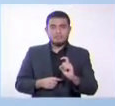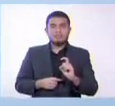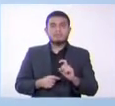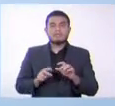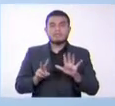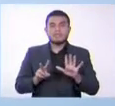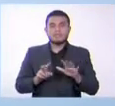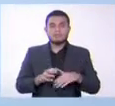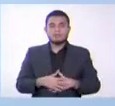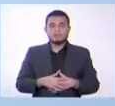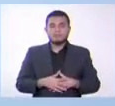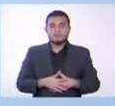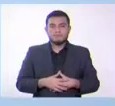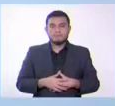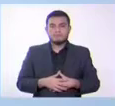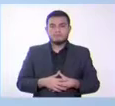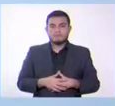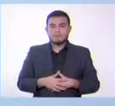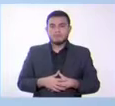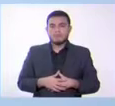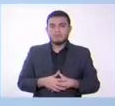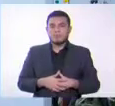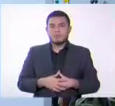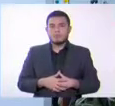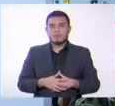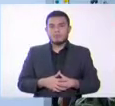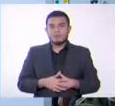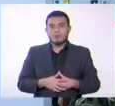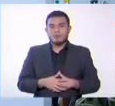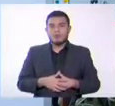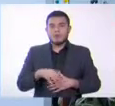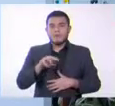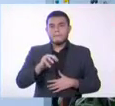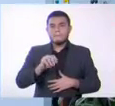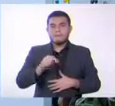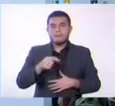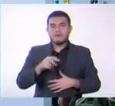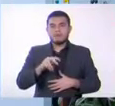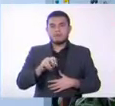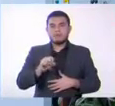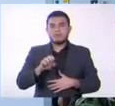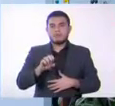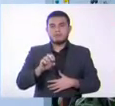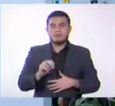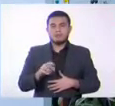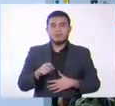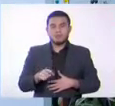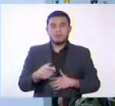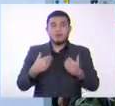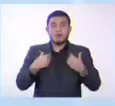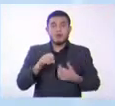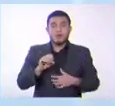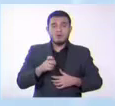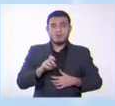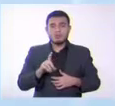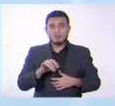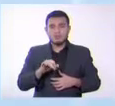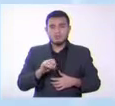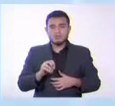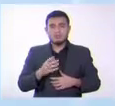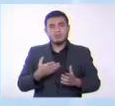7. Entonces, el manganeso tiene un estado de oxidación